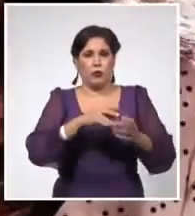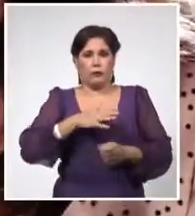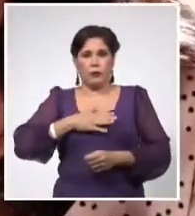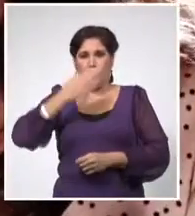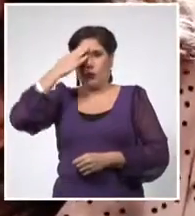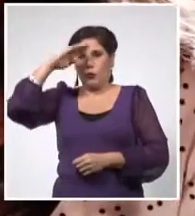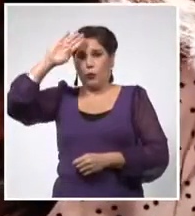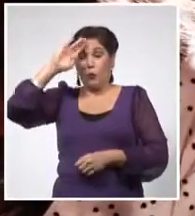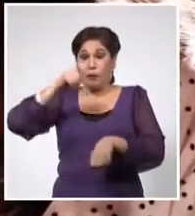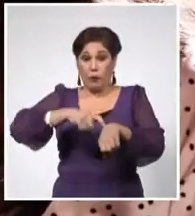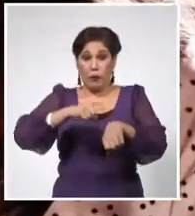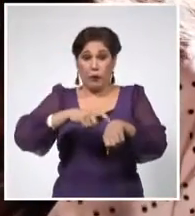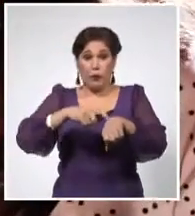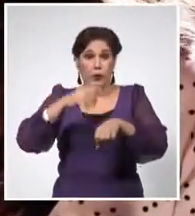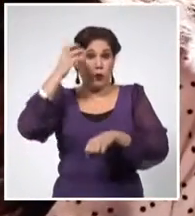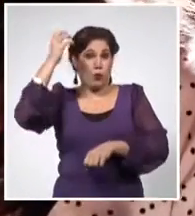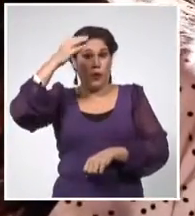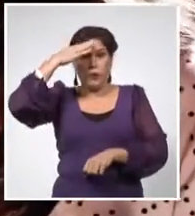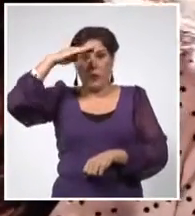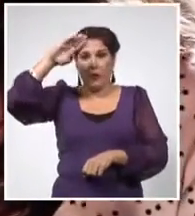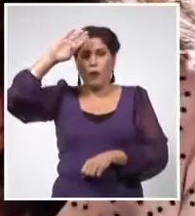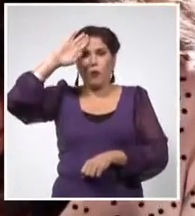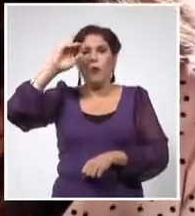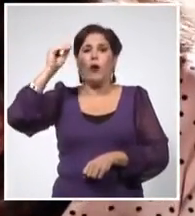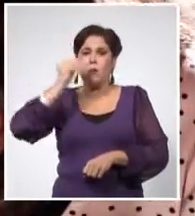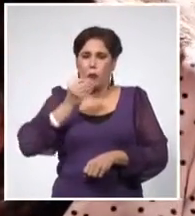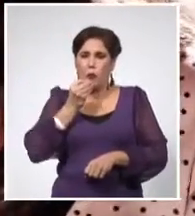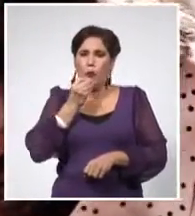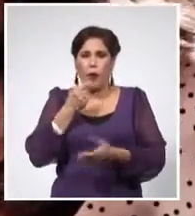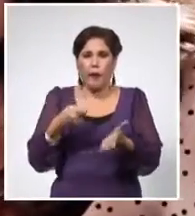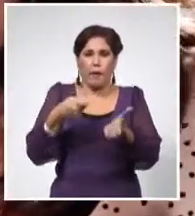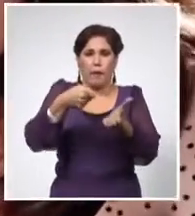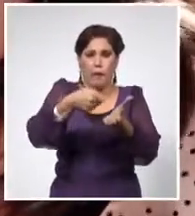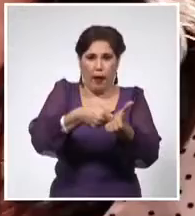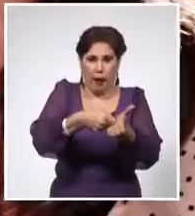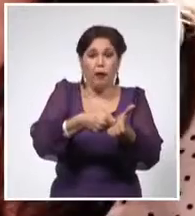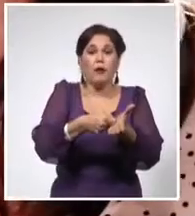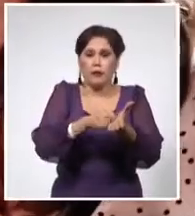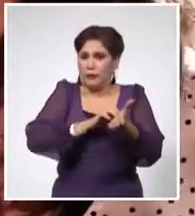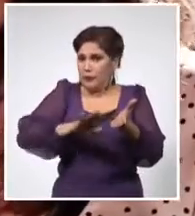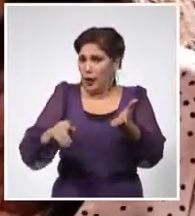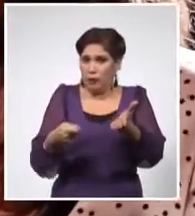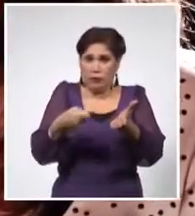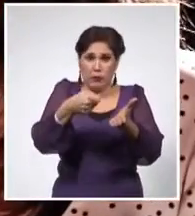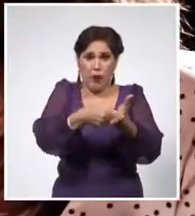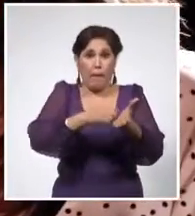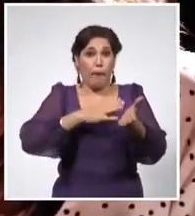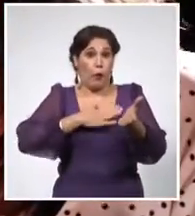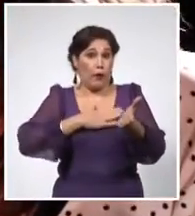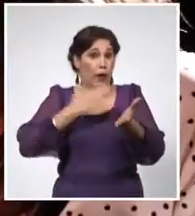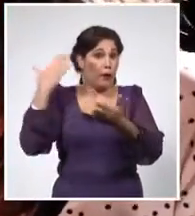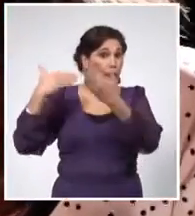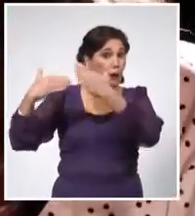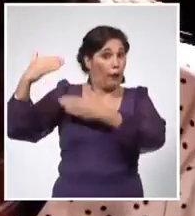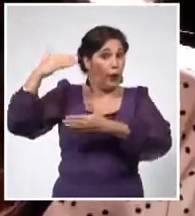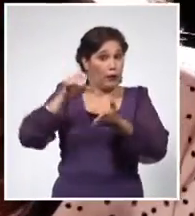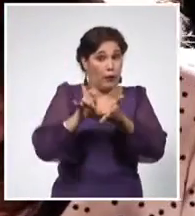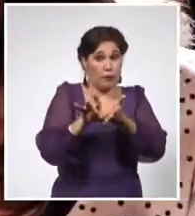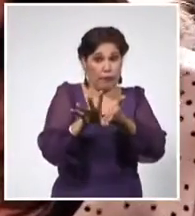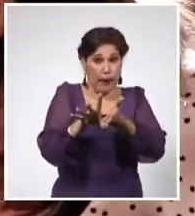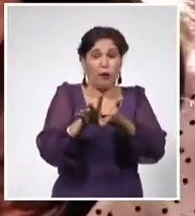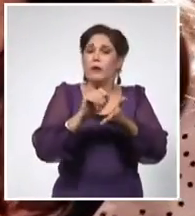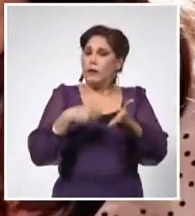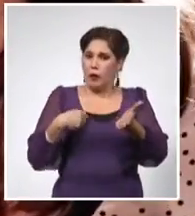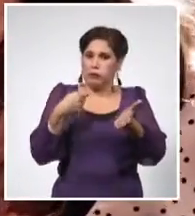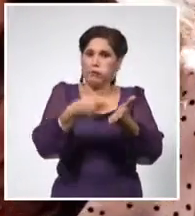En su momento, el gobierno cubano estuvo dispuesto a compensar y compensó a muchos de los propietarios que fueron expropiados. De